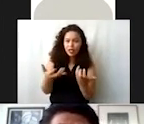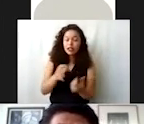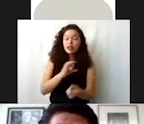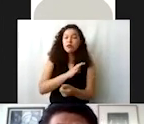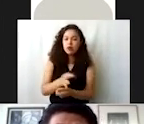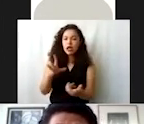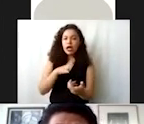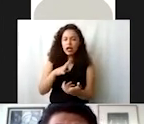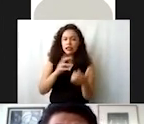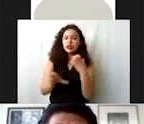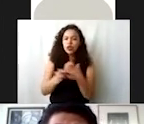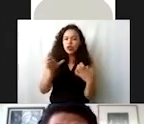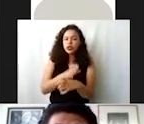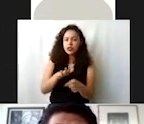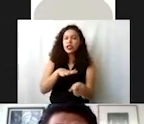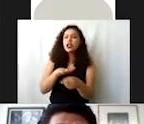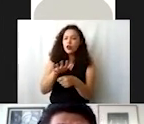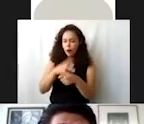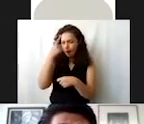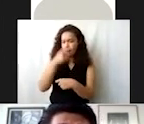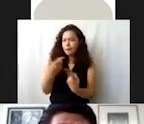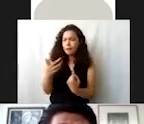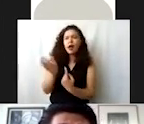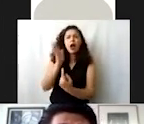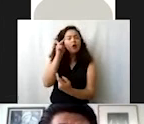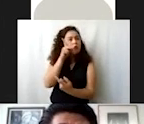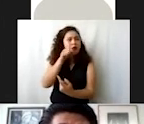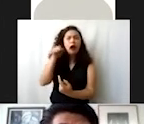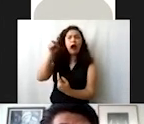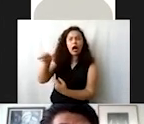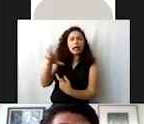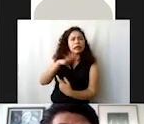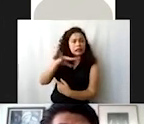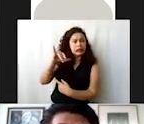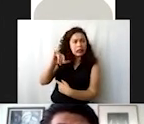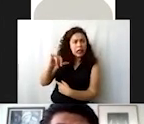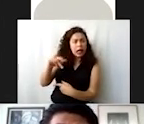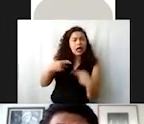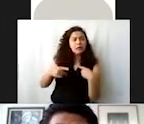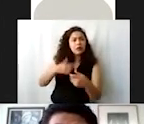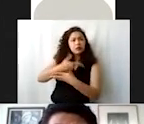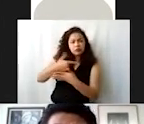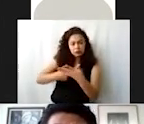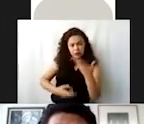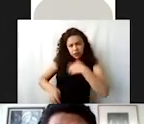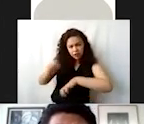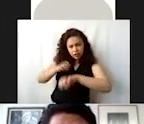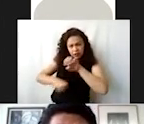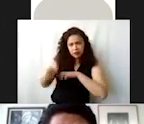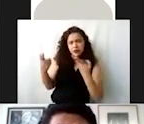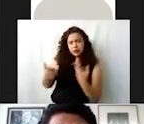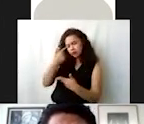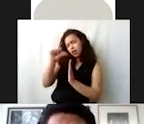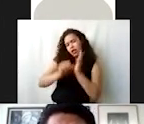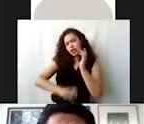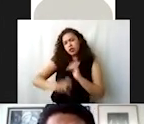los elementos suficientes que demuestran que en ese lugar se encontraba la contabilidad de la empresa de acuerdo al artículo 28